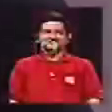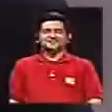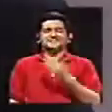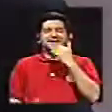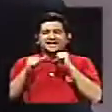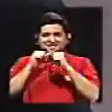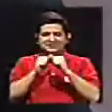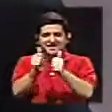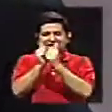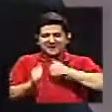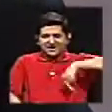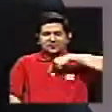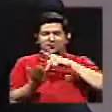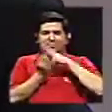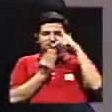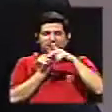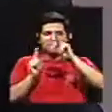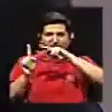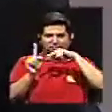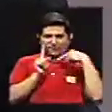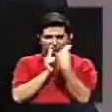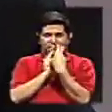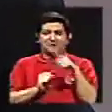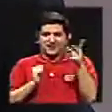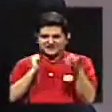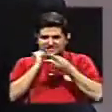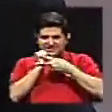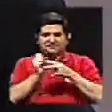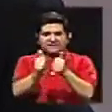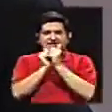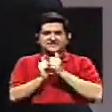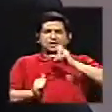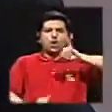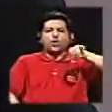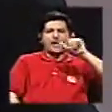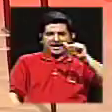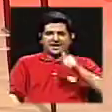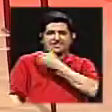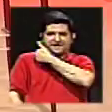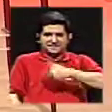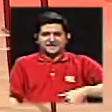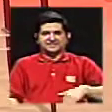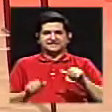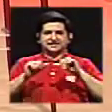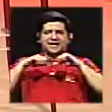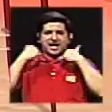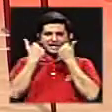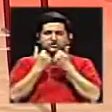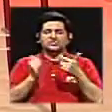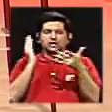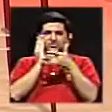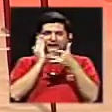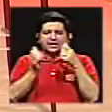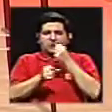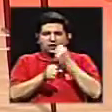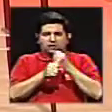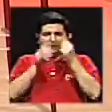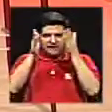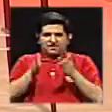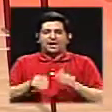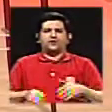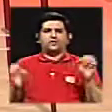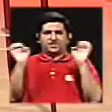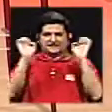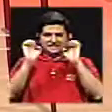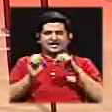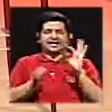Gracias por continuar con nosotros en su programa Puntos de Vista. En esta ocasión nos acompaña don Jorge Arguedas, presidente de la Asociación de Técnicos y Trabajadores de la Energía